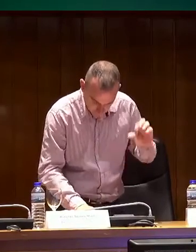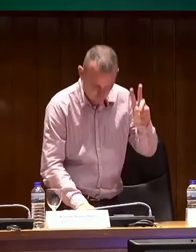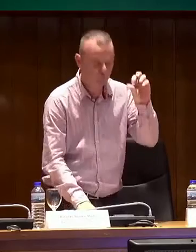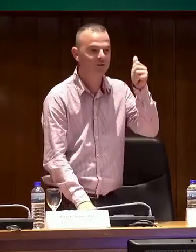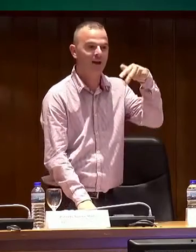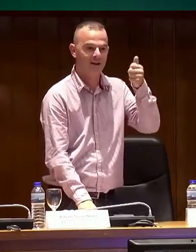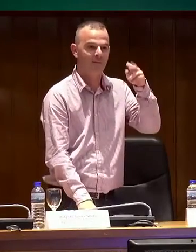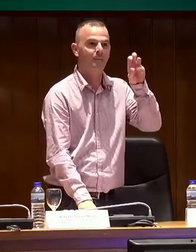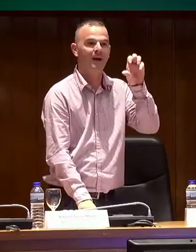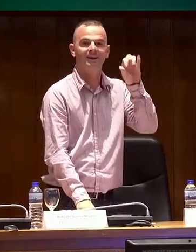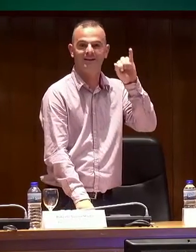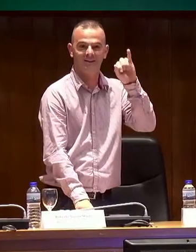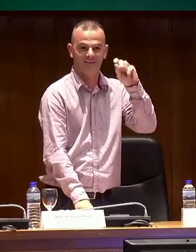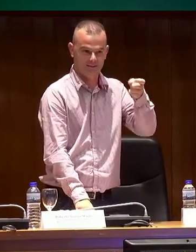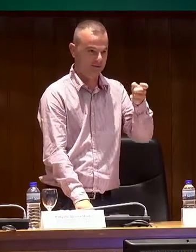Susana